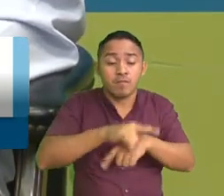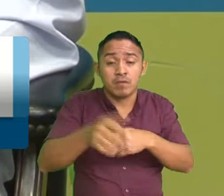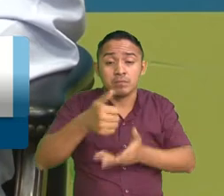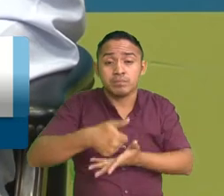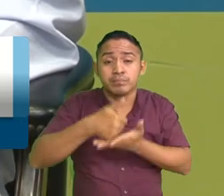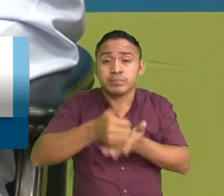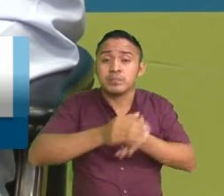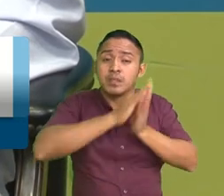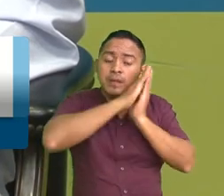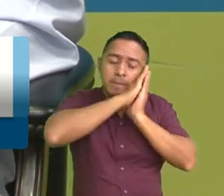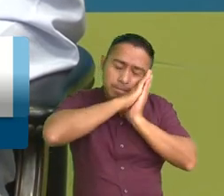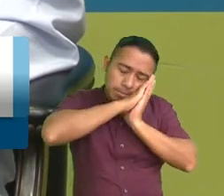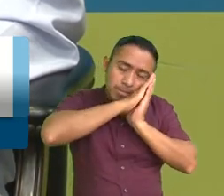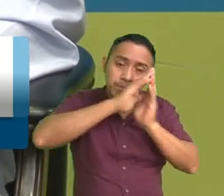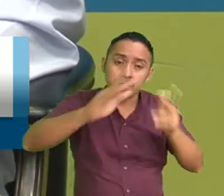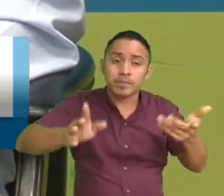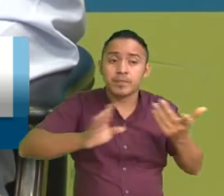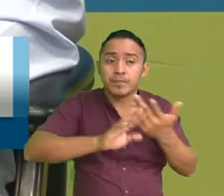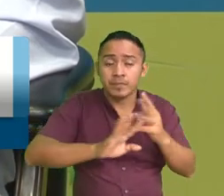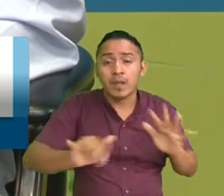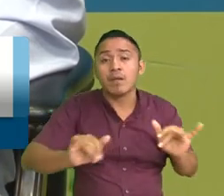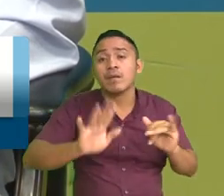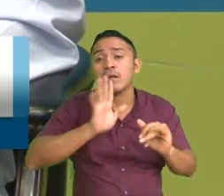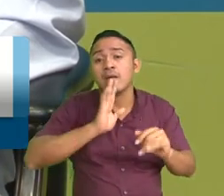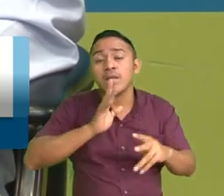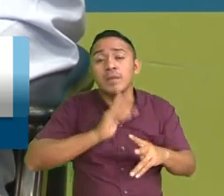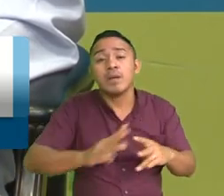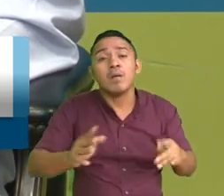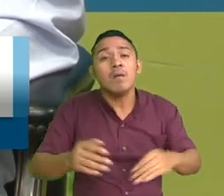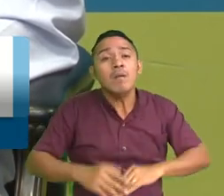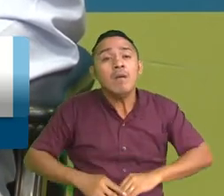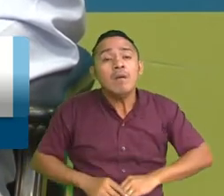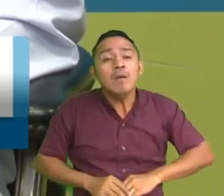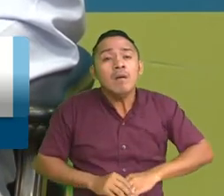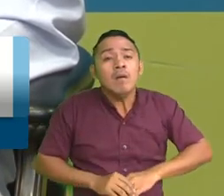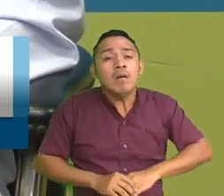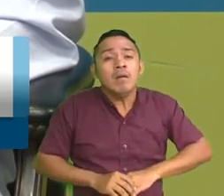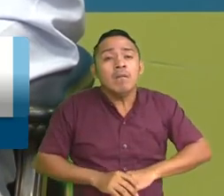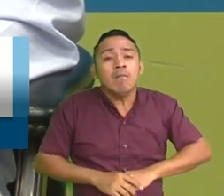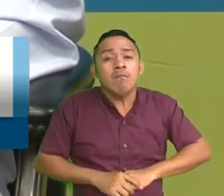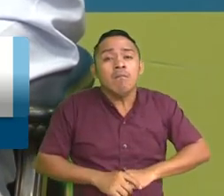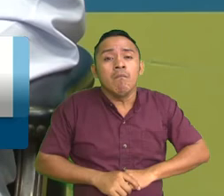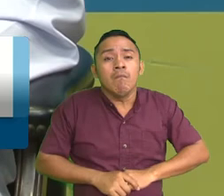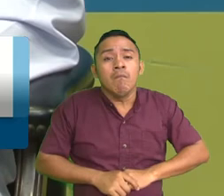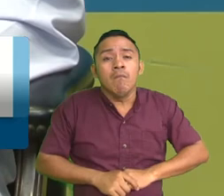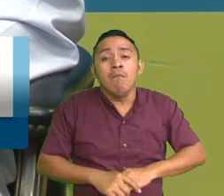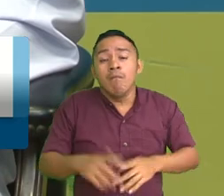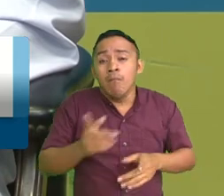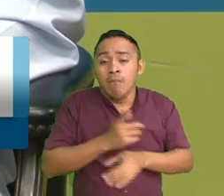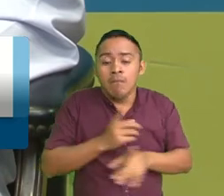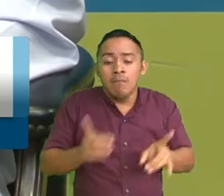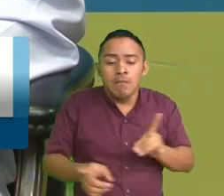Entonces, y una de las cosas que hemos hablado es el hecho de que tienen que tener una dieta adecuada.